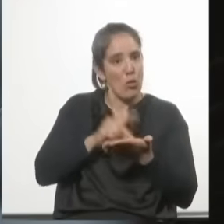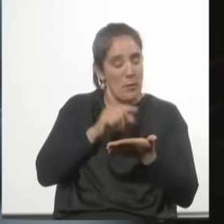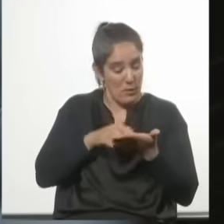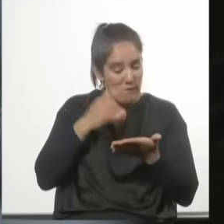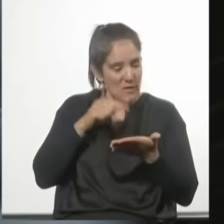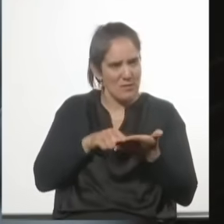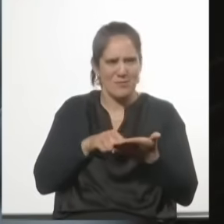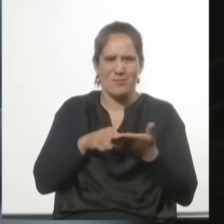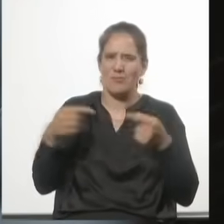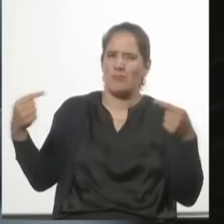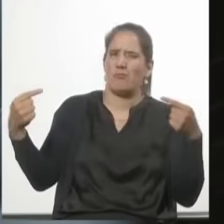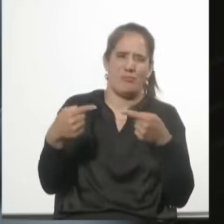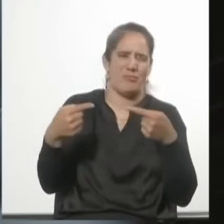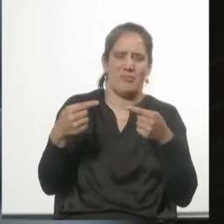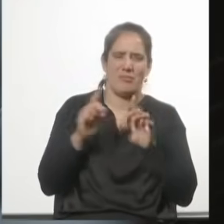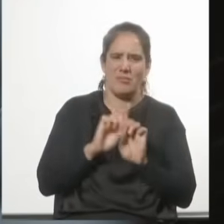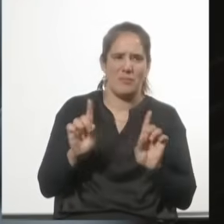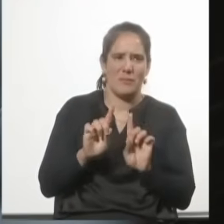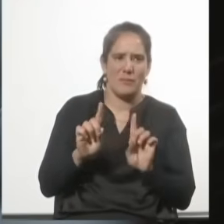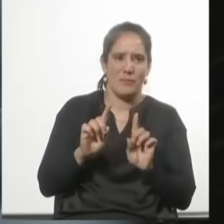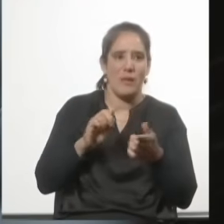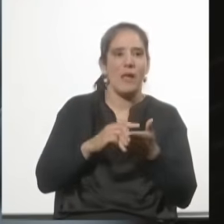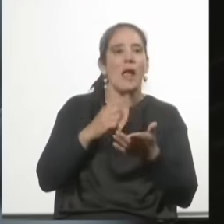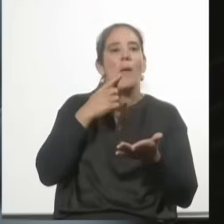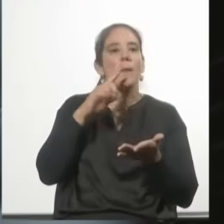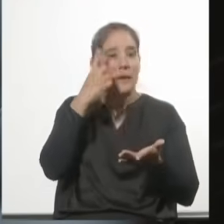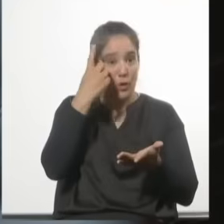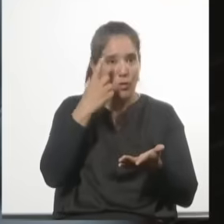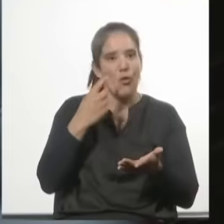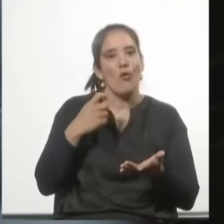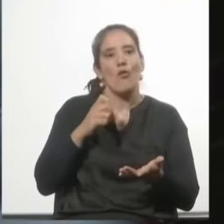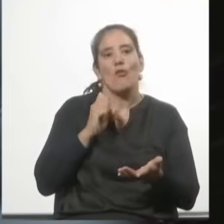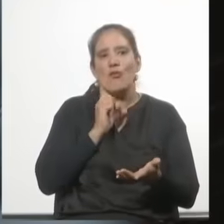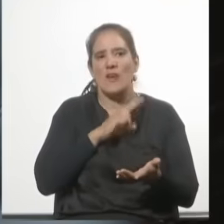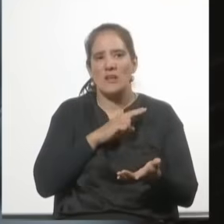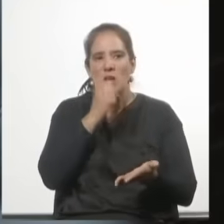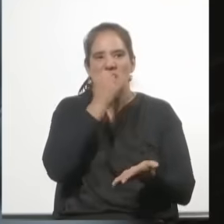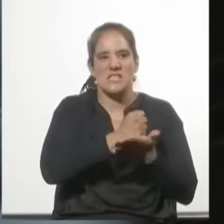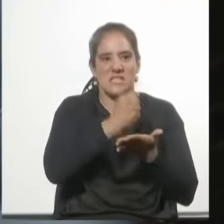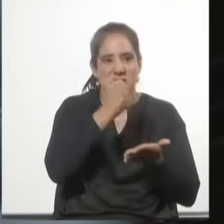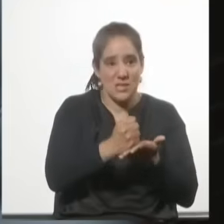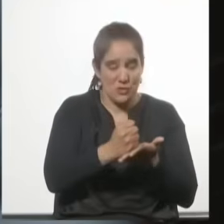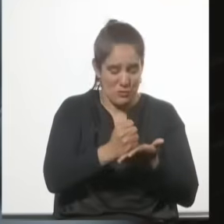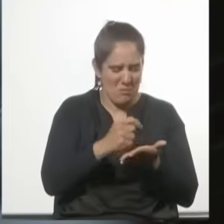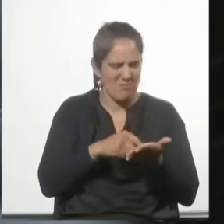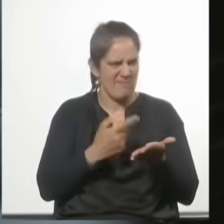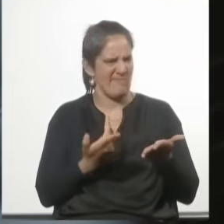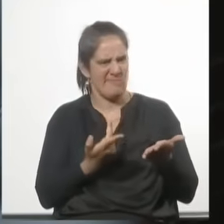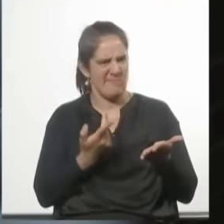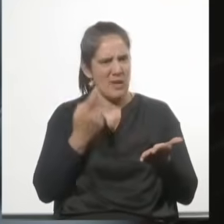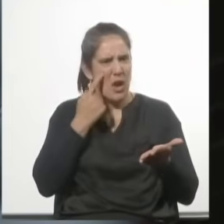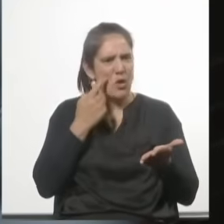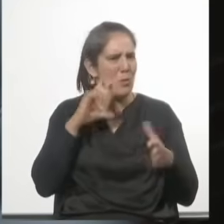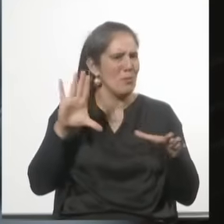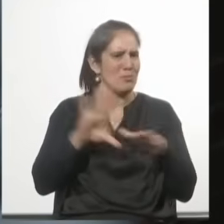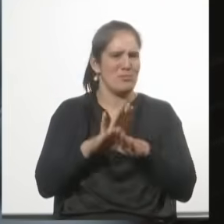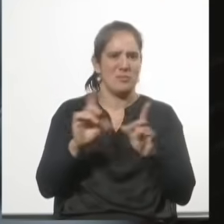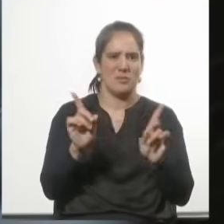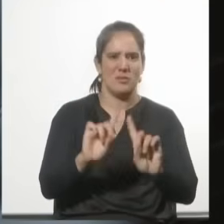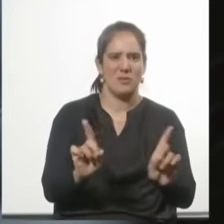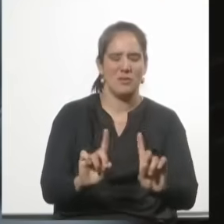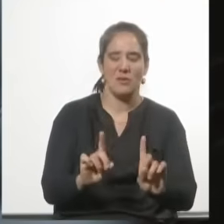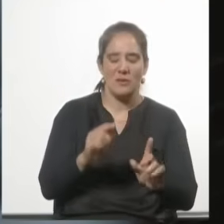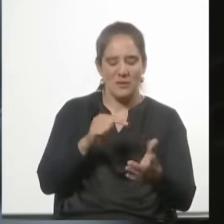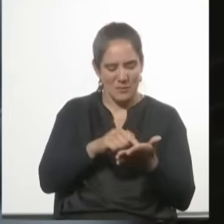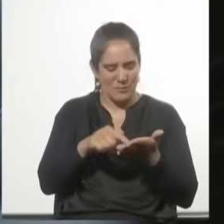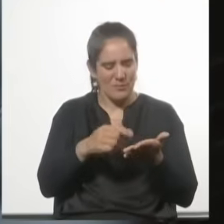palpables discordancias en el tipo de sellado notarial, en especial con una enumeración que no es correlativa,